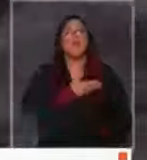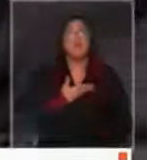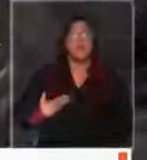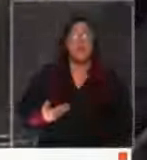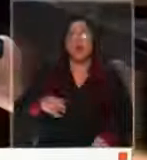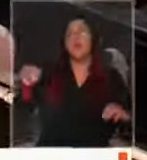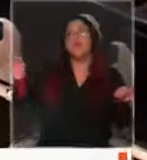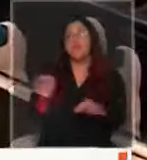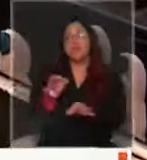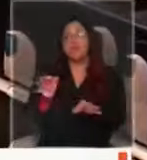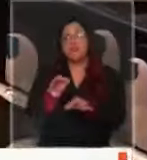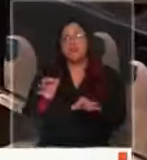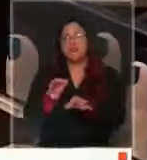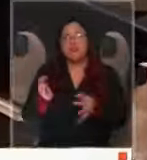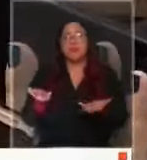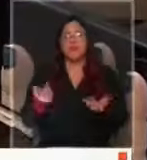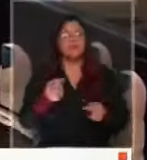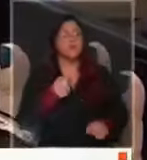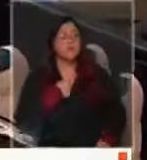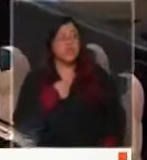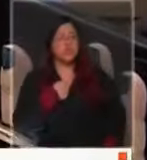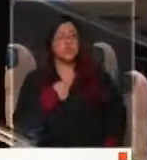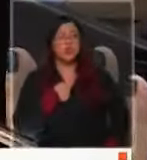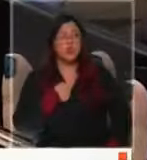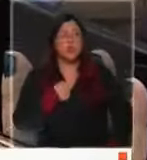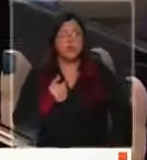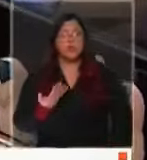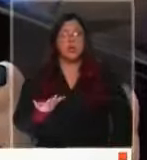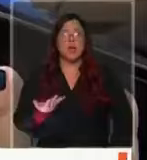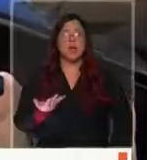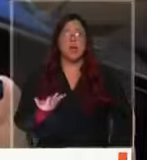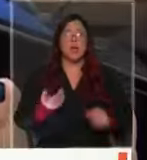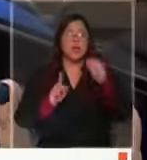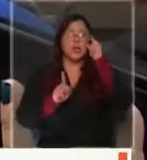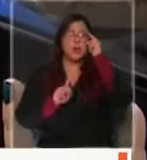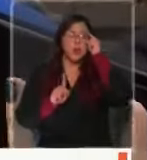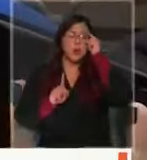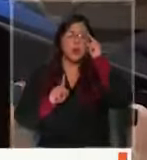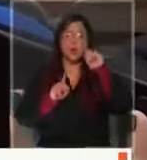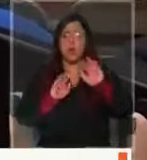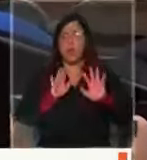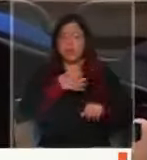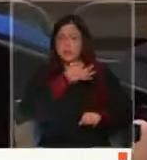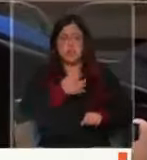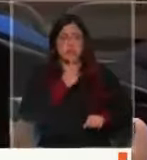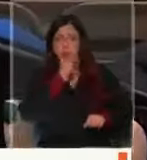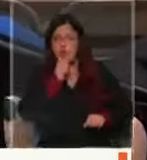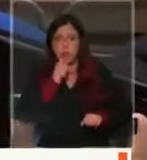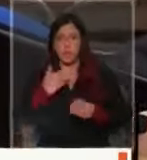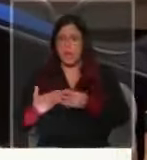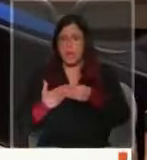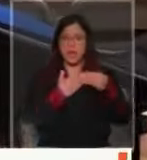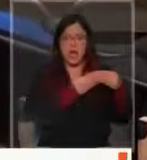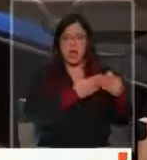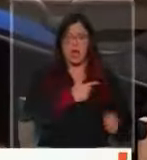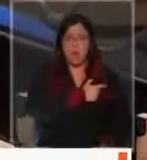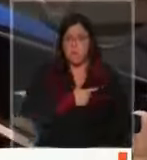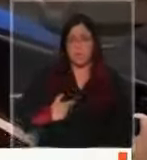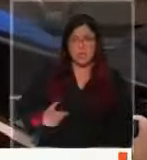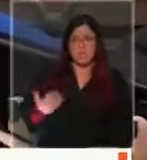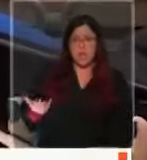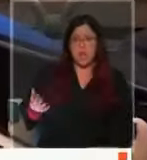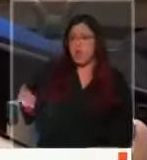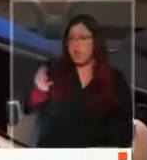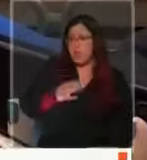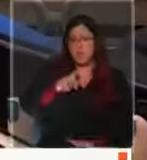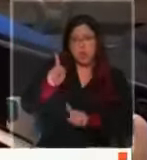sus dichos. Yo no he mermado ni puesto en duda el liderazgo presidencial, como se ha señalado erróneamente en los